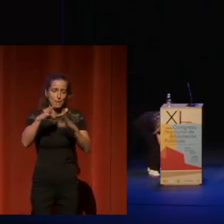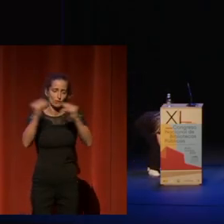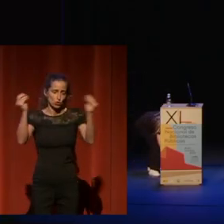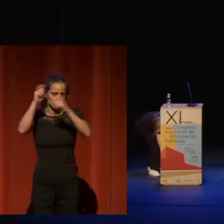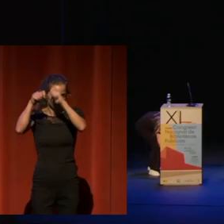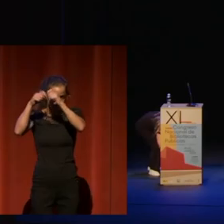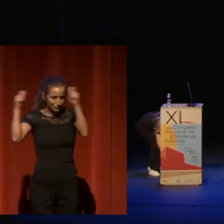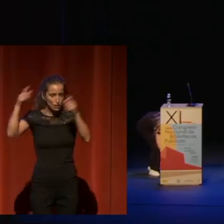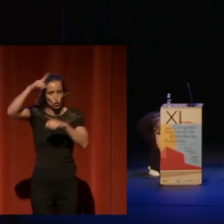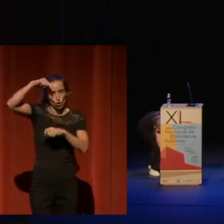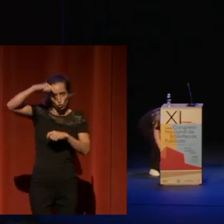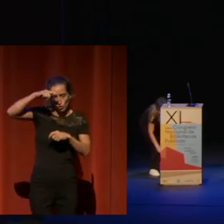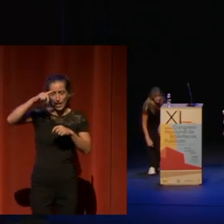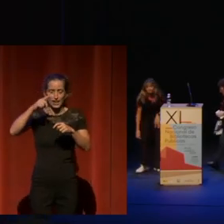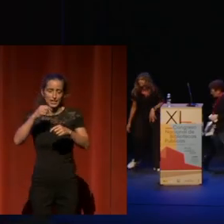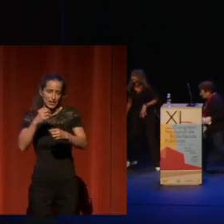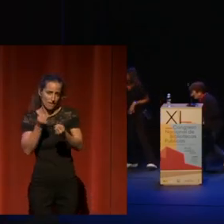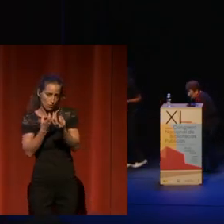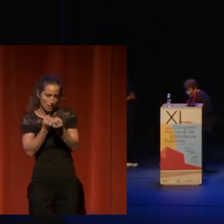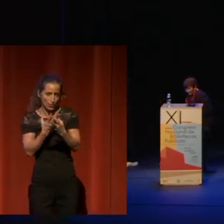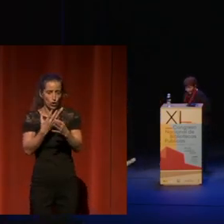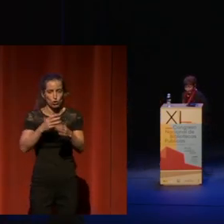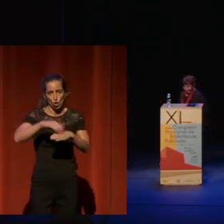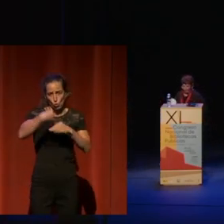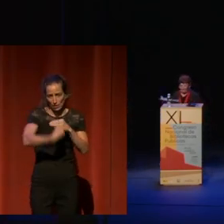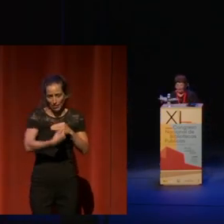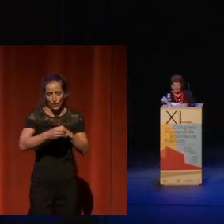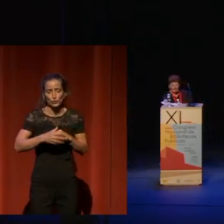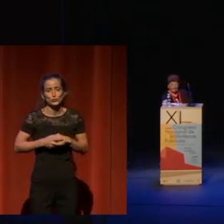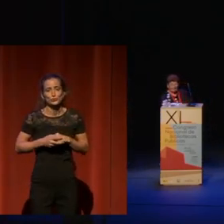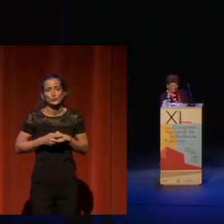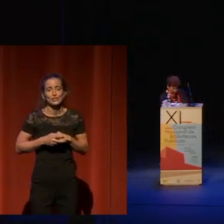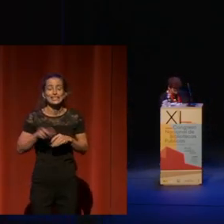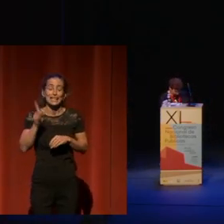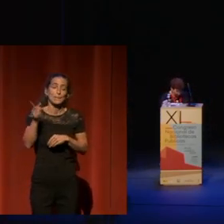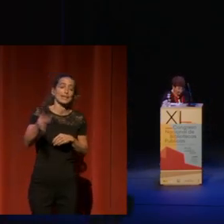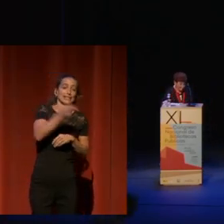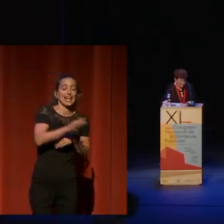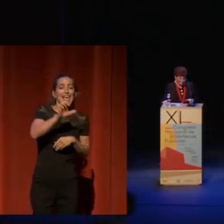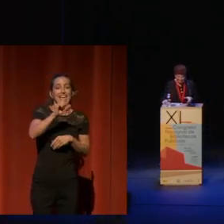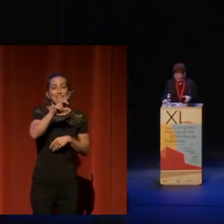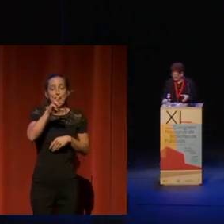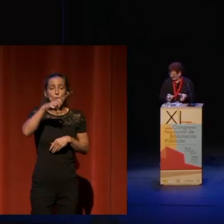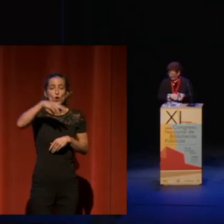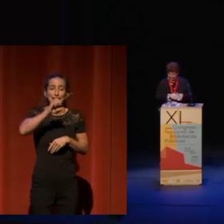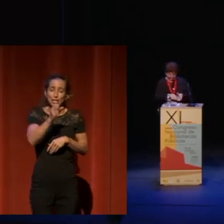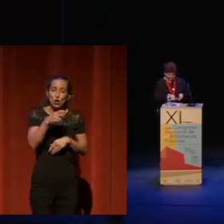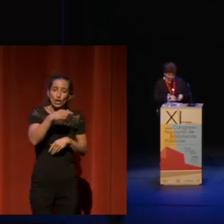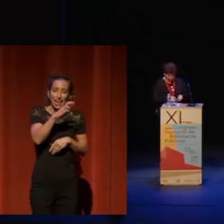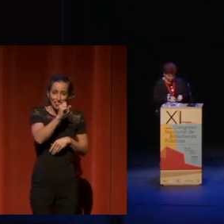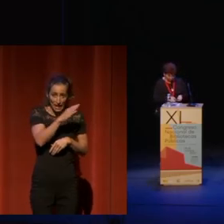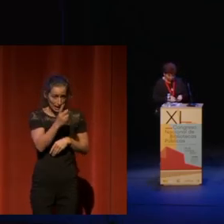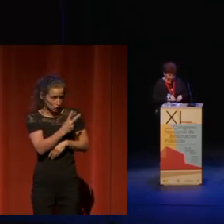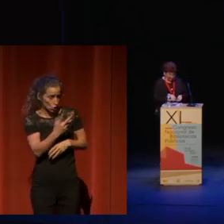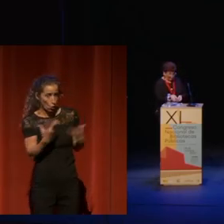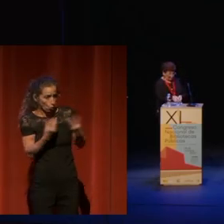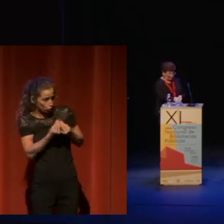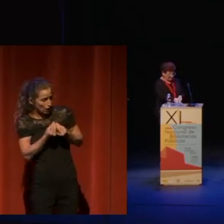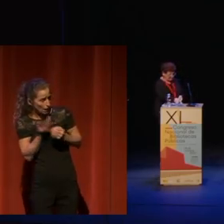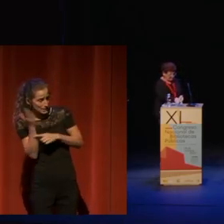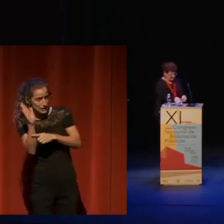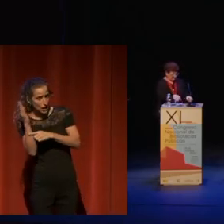Zaragoza y doctora en Información y Documentación. Y Eva Morera Gracia, ¿vais a presentar juntas? Sí. Sí,